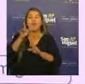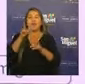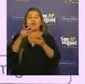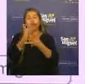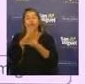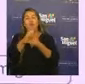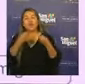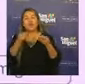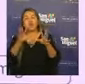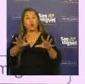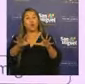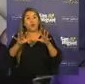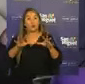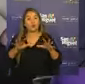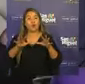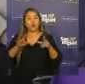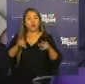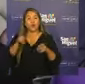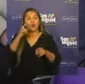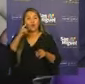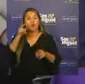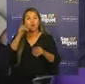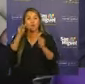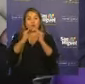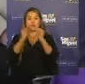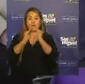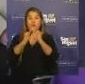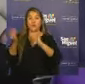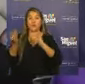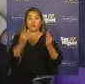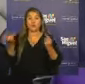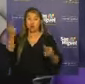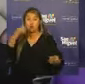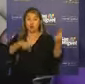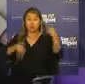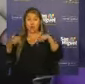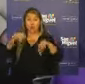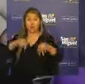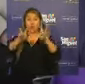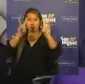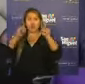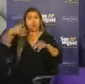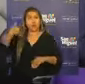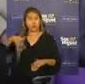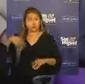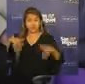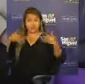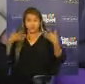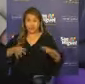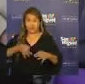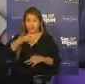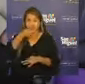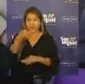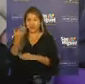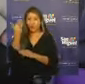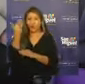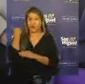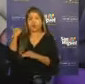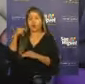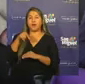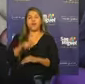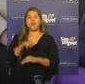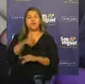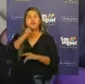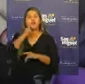que vienen aquí por algo que es súper importante y que ya lo mencionábamos antes, que esto